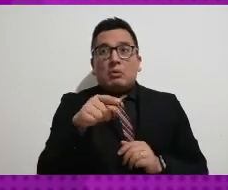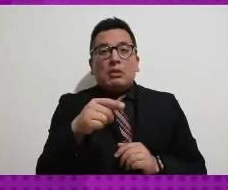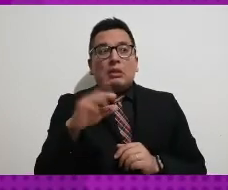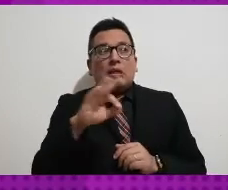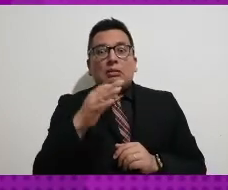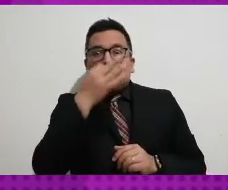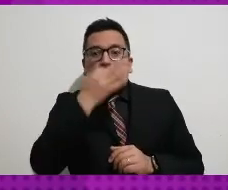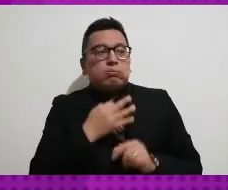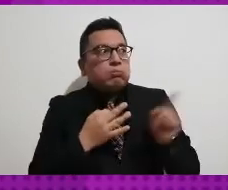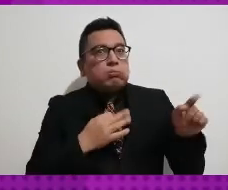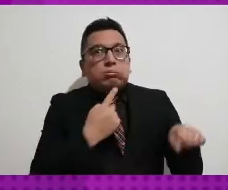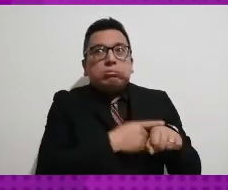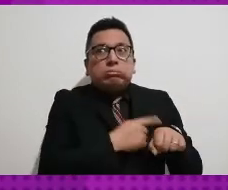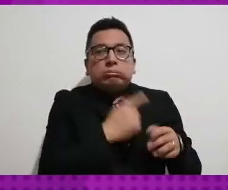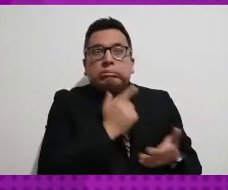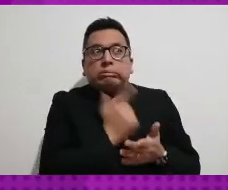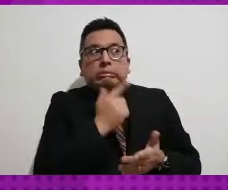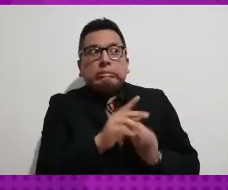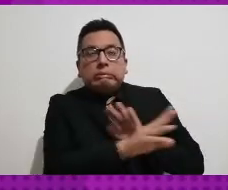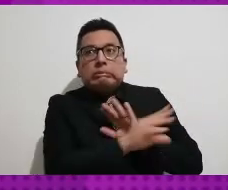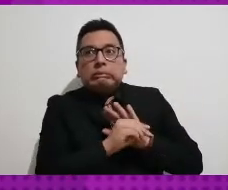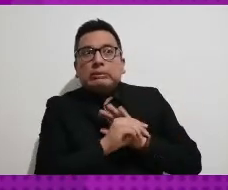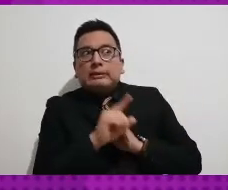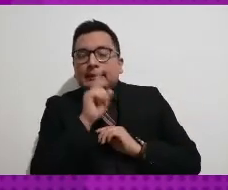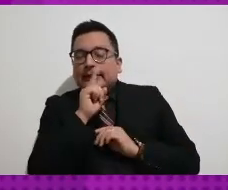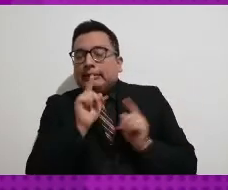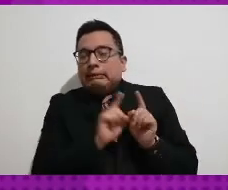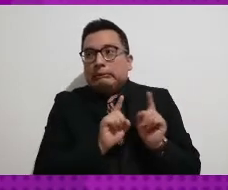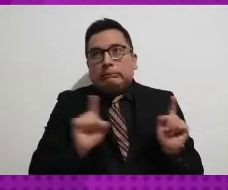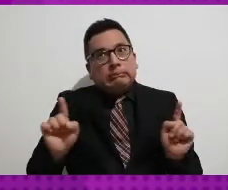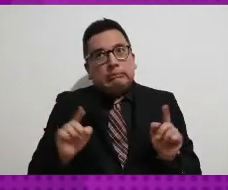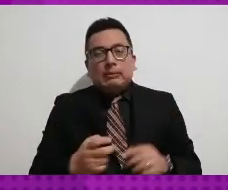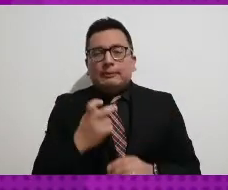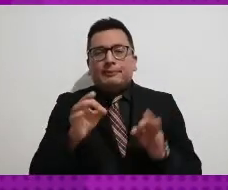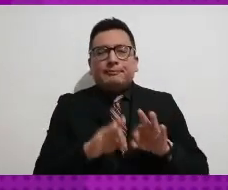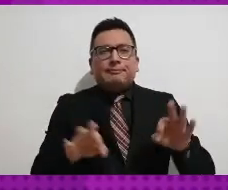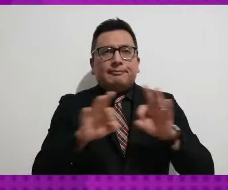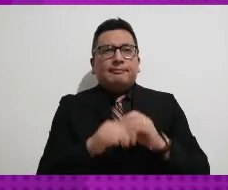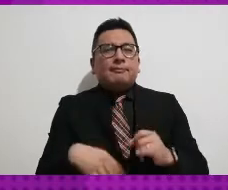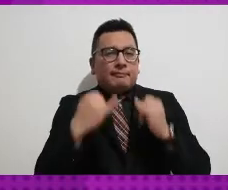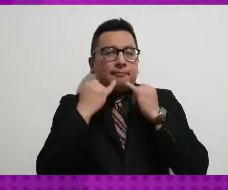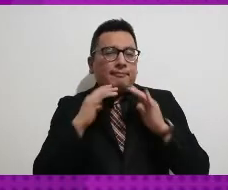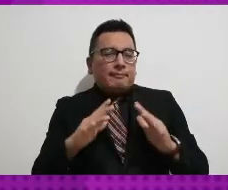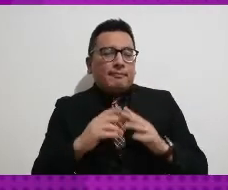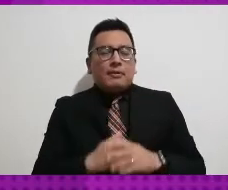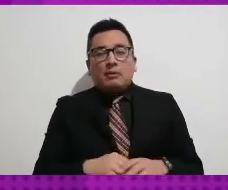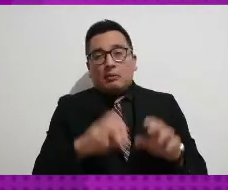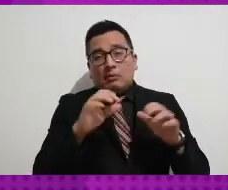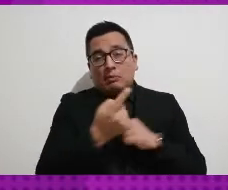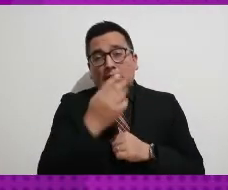enfermedad contagiosa, pues bueno, habría una discriminación. Entonces los datos de salud son muy importantes porque te generan